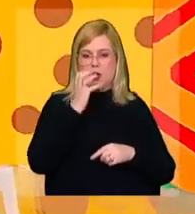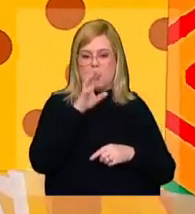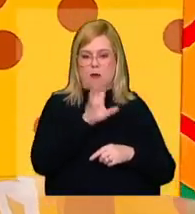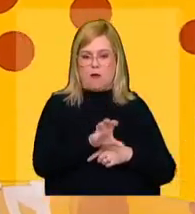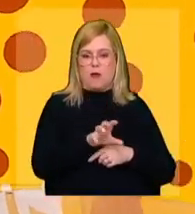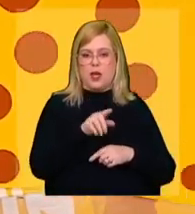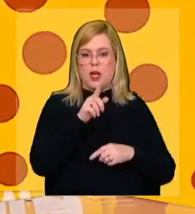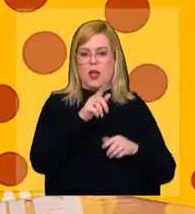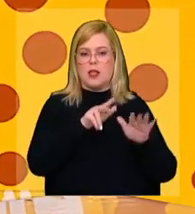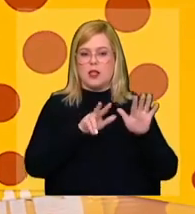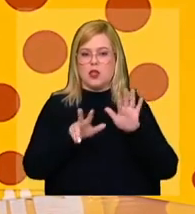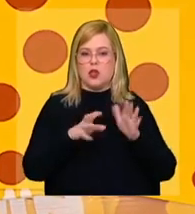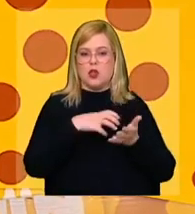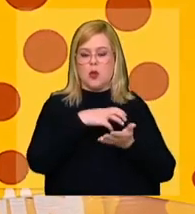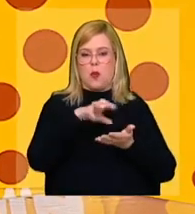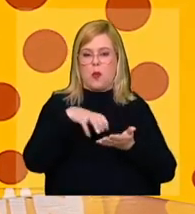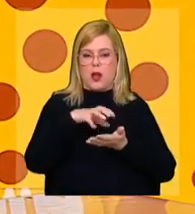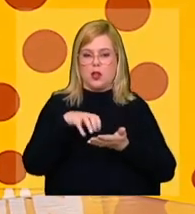alguno de los 18 barrios del municipio B.